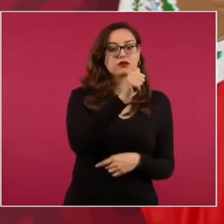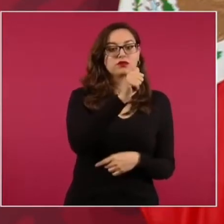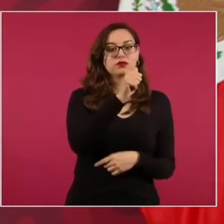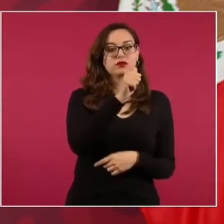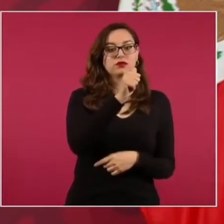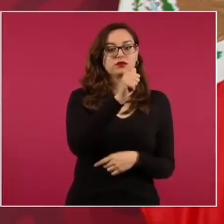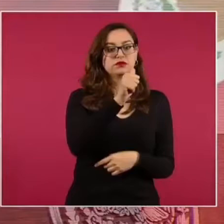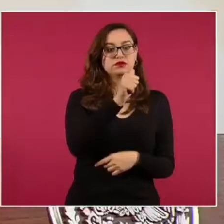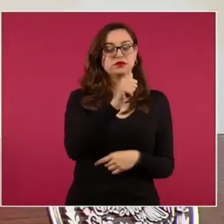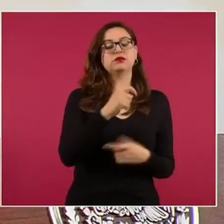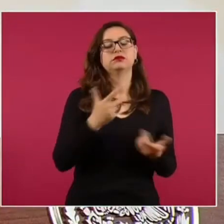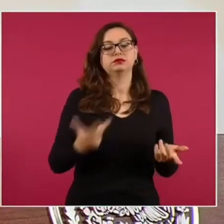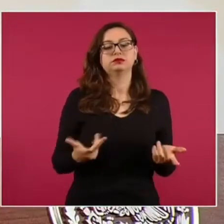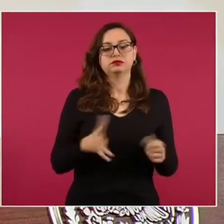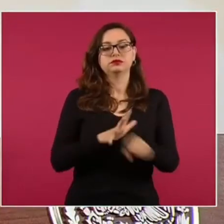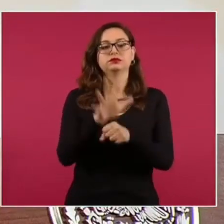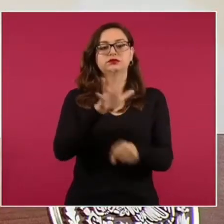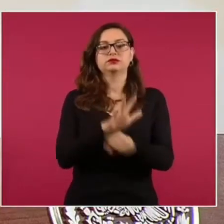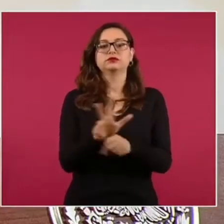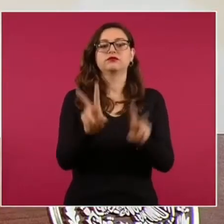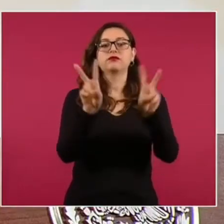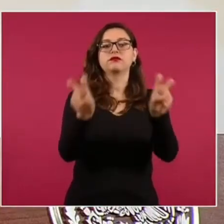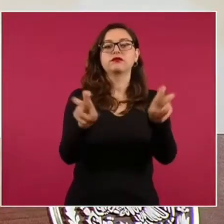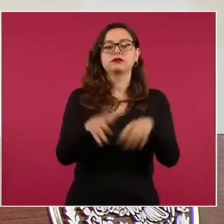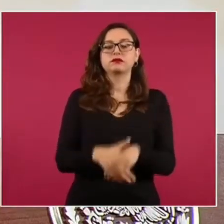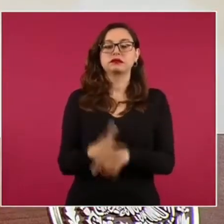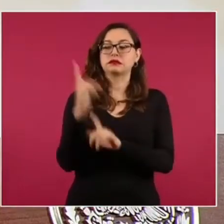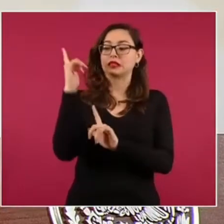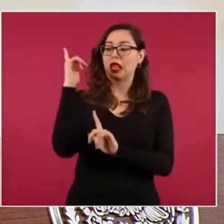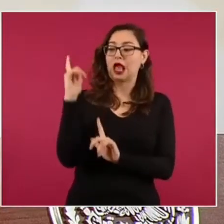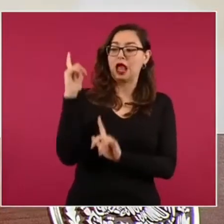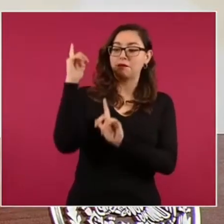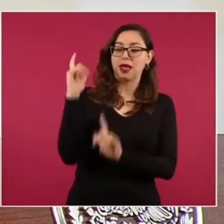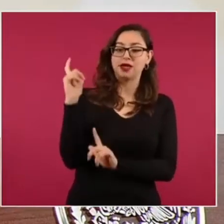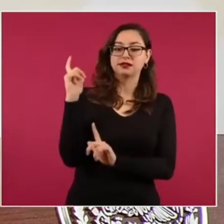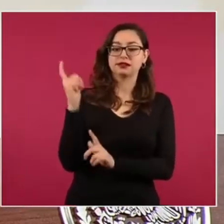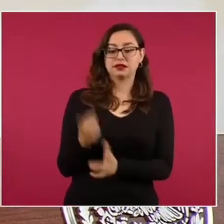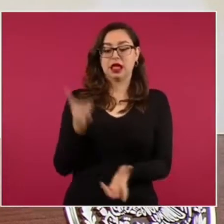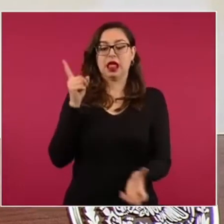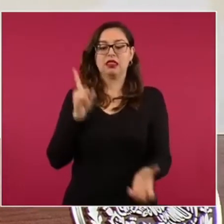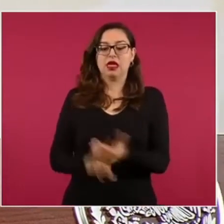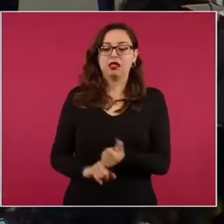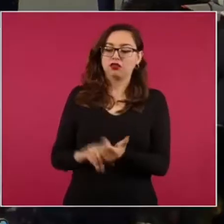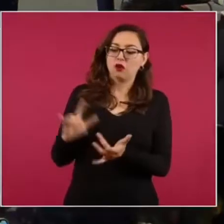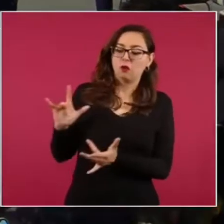con sensores que supuestamente